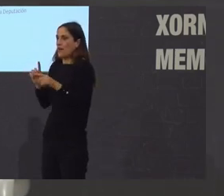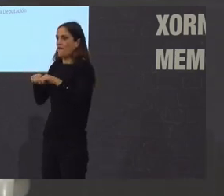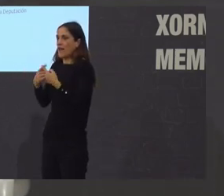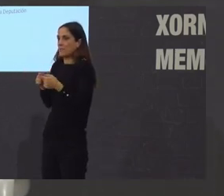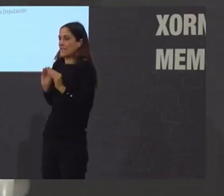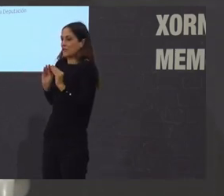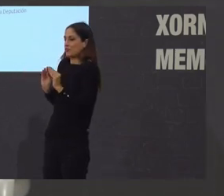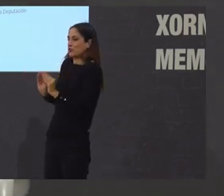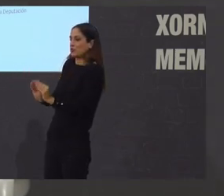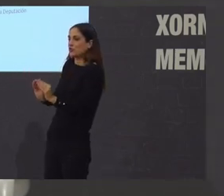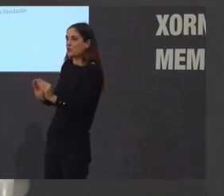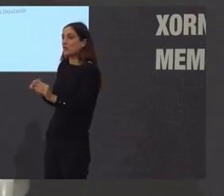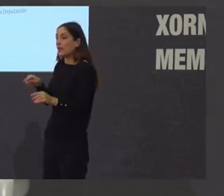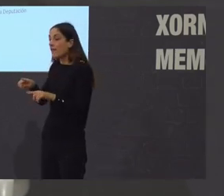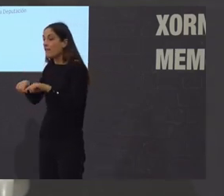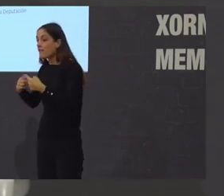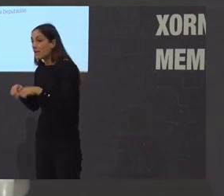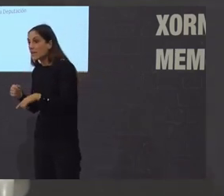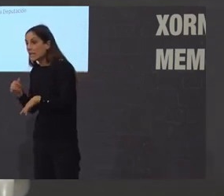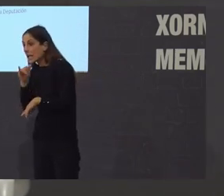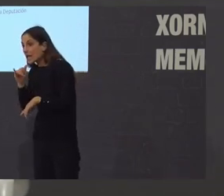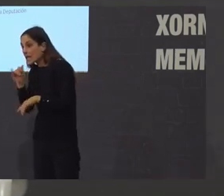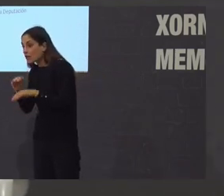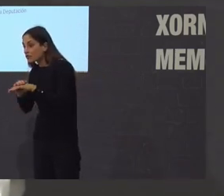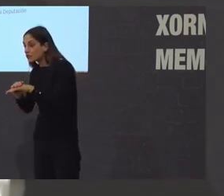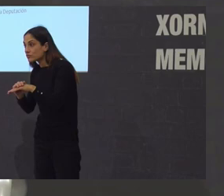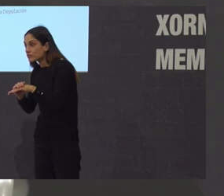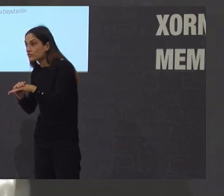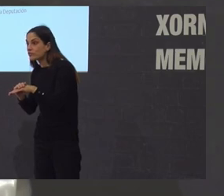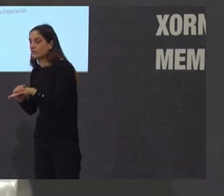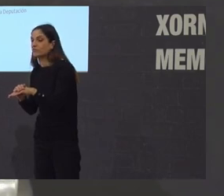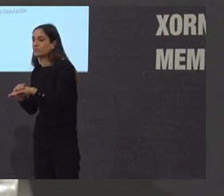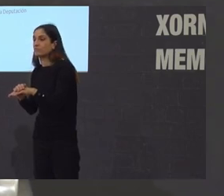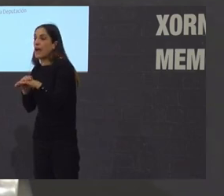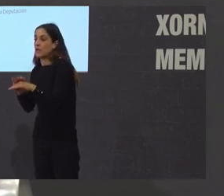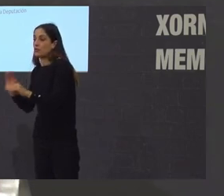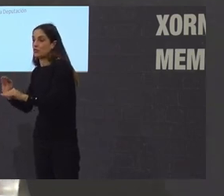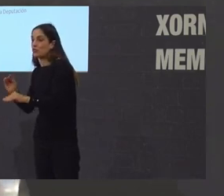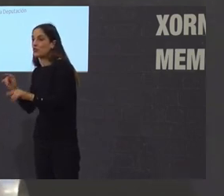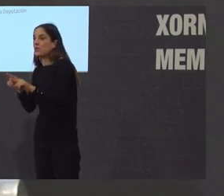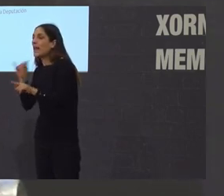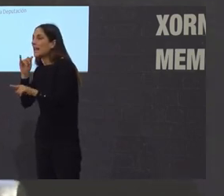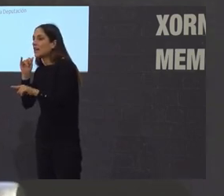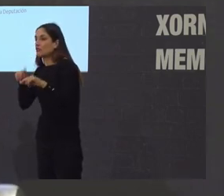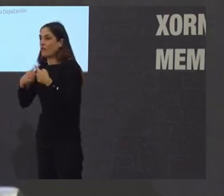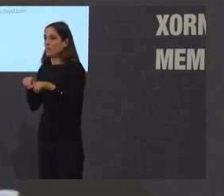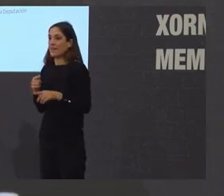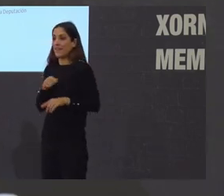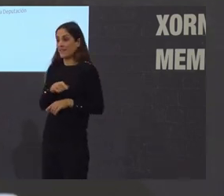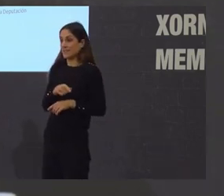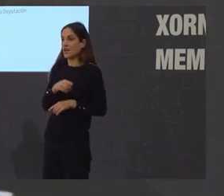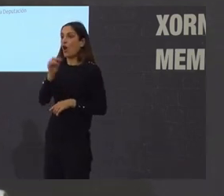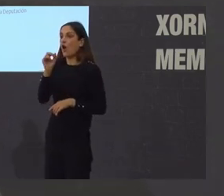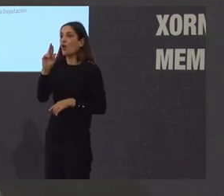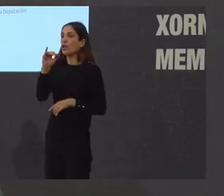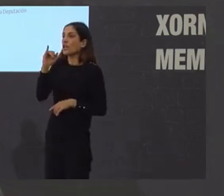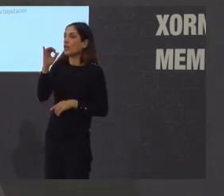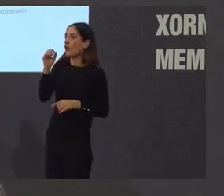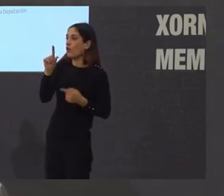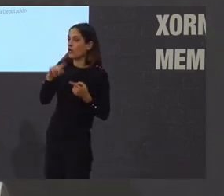Felipe VI, son hijos de todas estas familias. Pero hasta el punto de los Primo de Rivera, los Oriol,